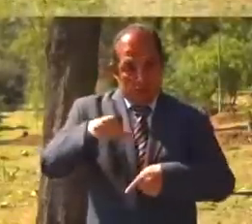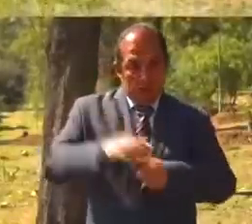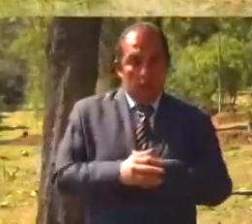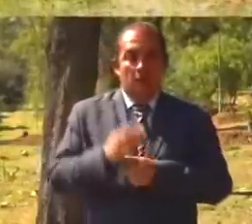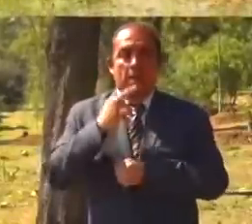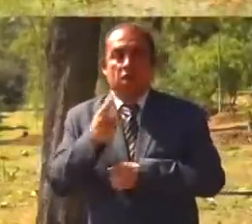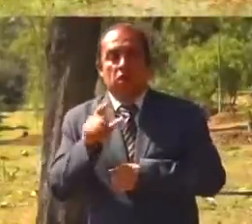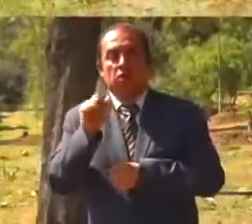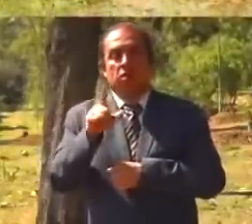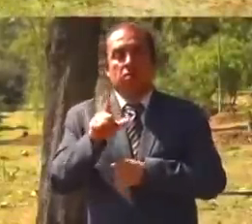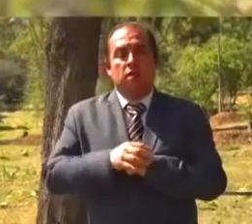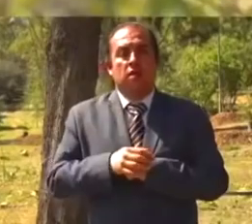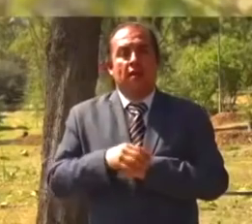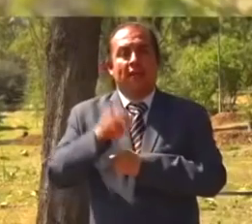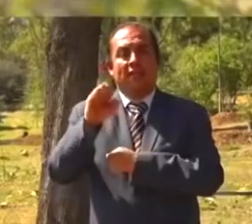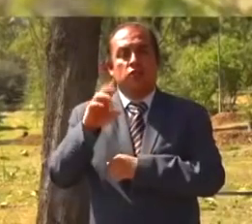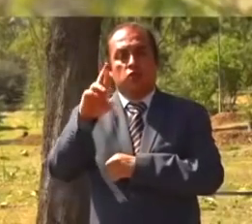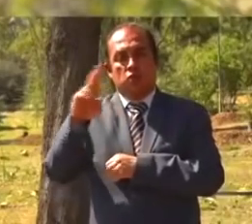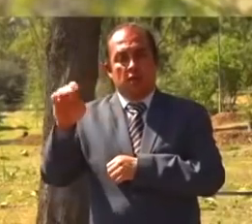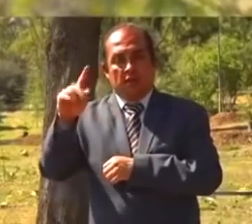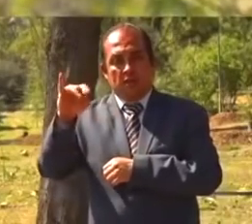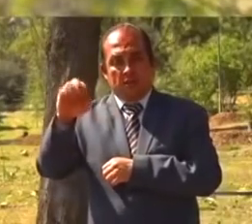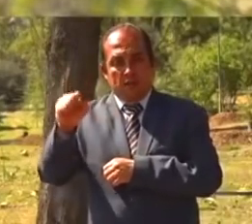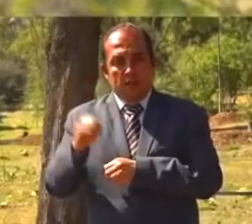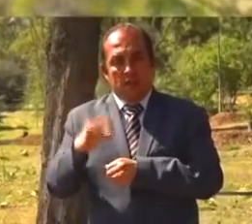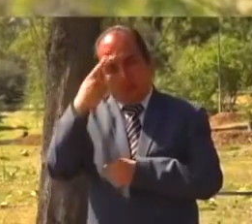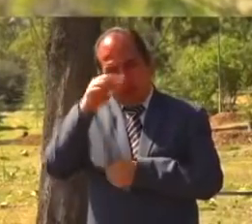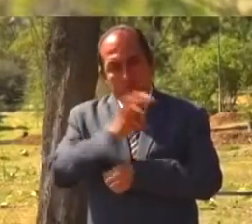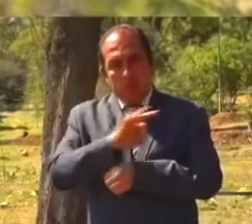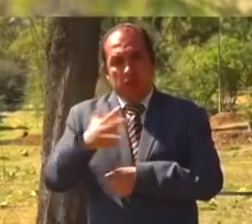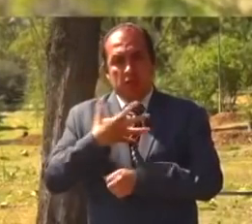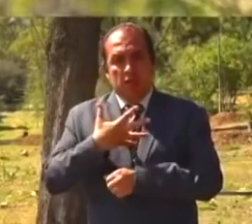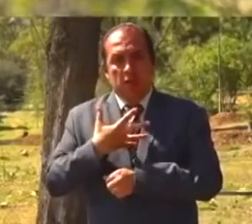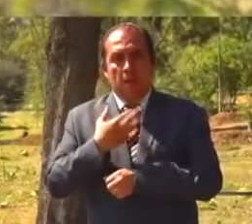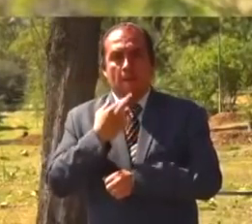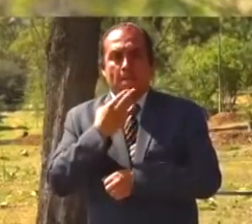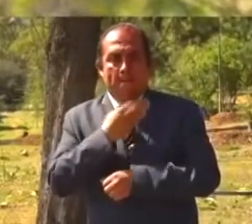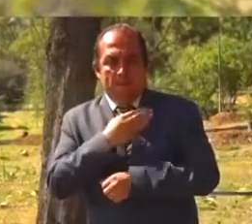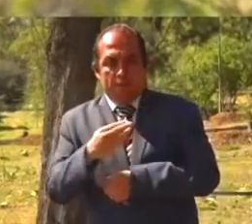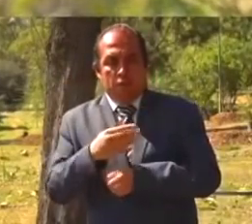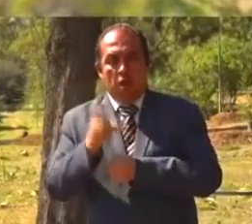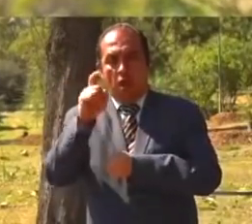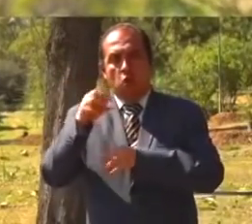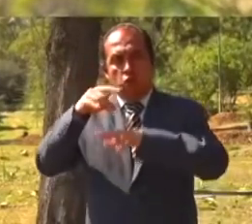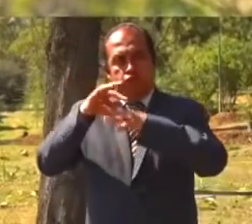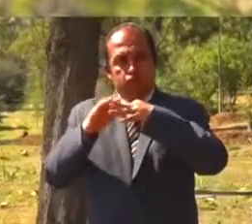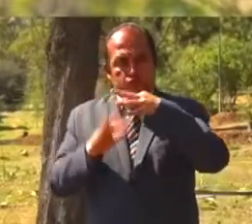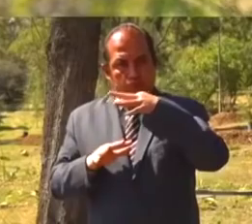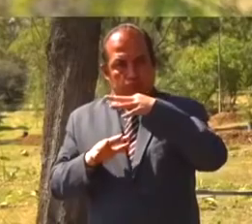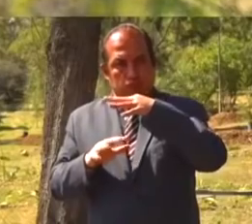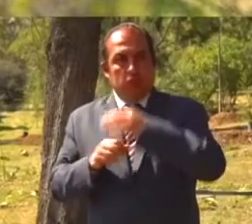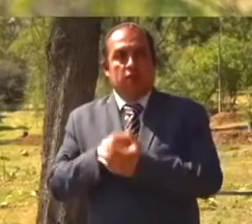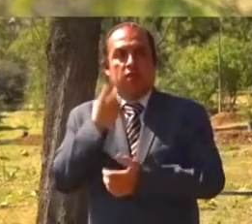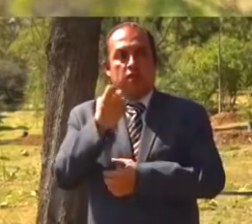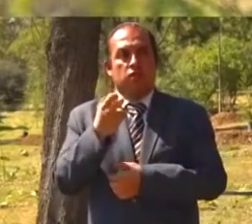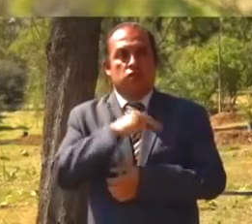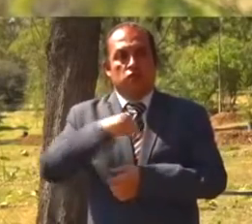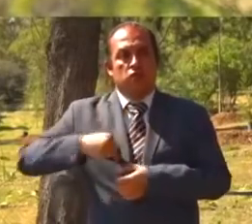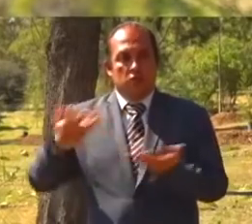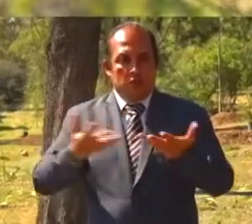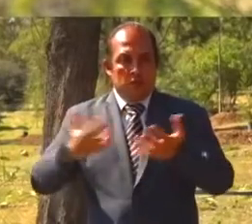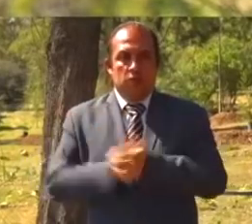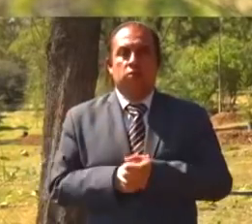también de las escorrentías para que podamos tener una buena infiltración, y es justo lo que estamos